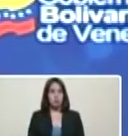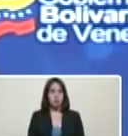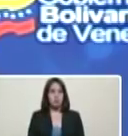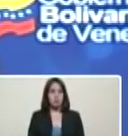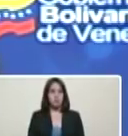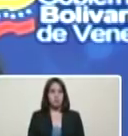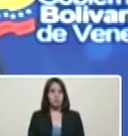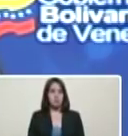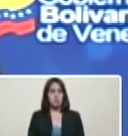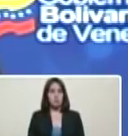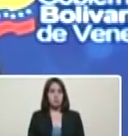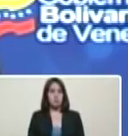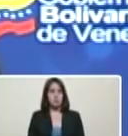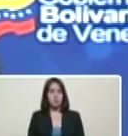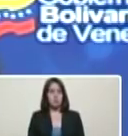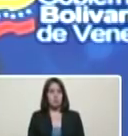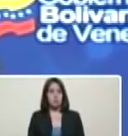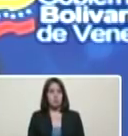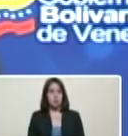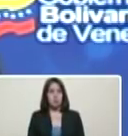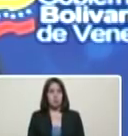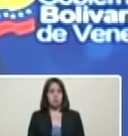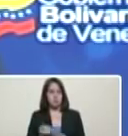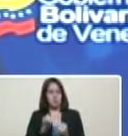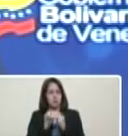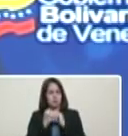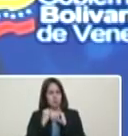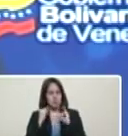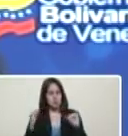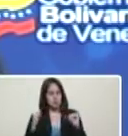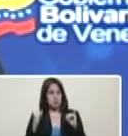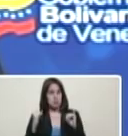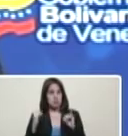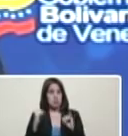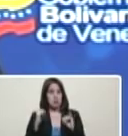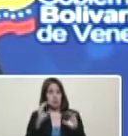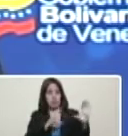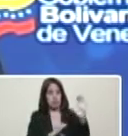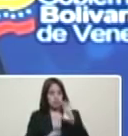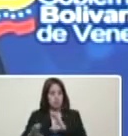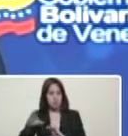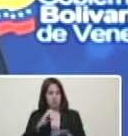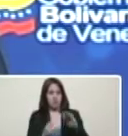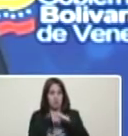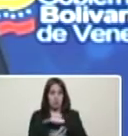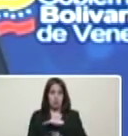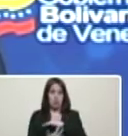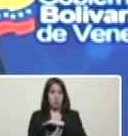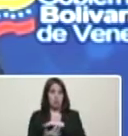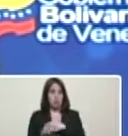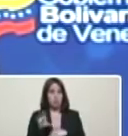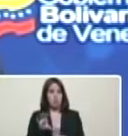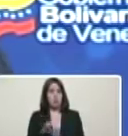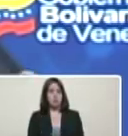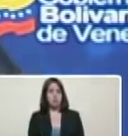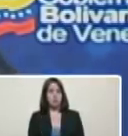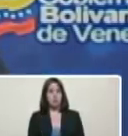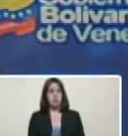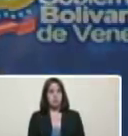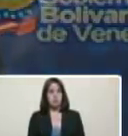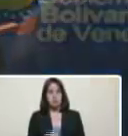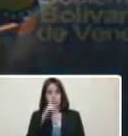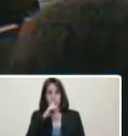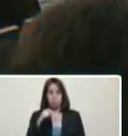creación, para la independencia científica, tecnológica de nuestro país a lo largo de estos